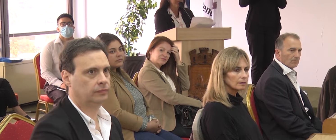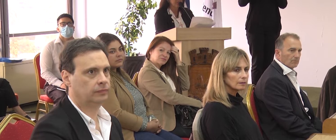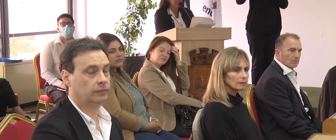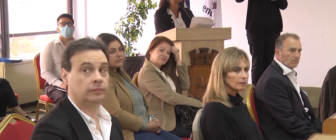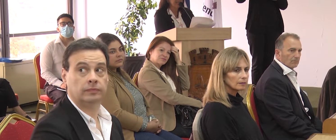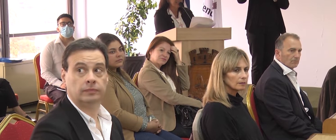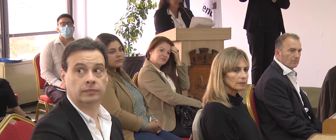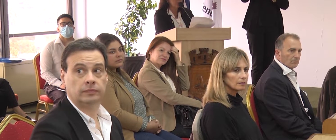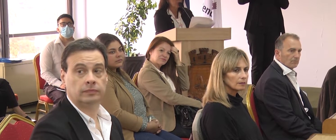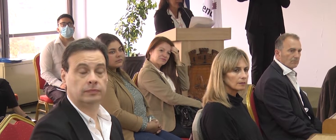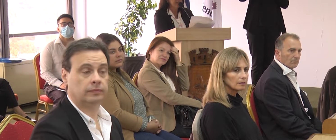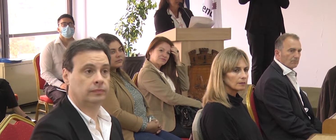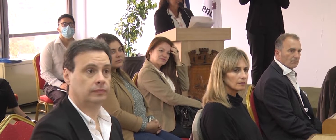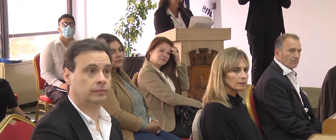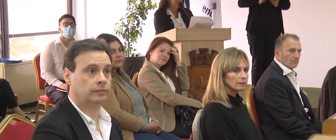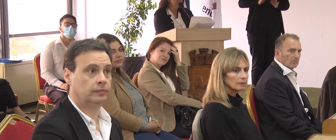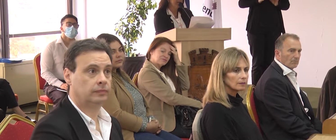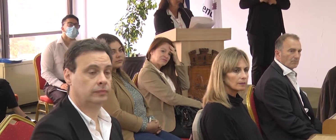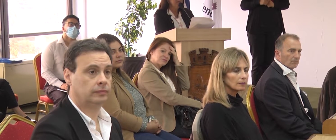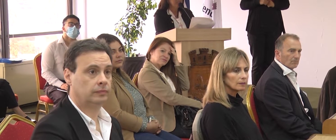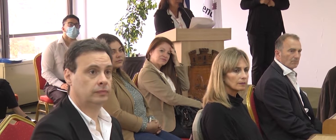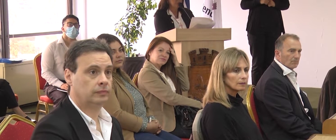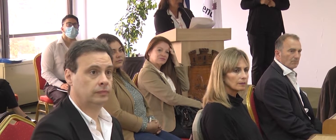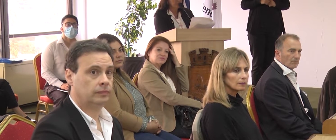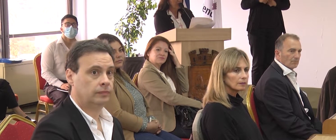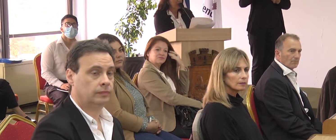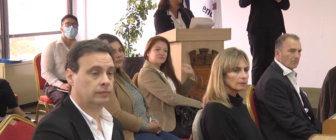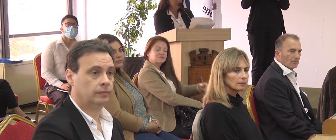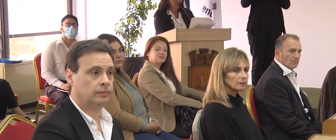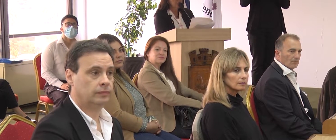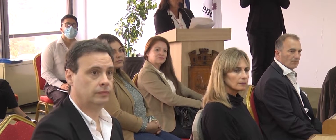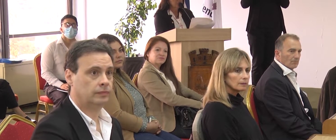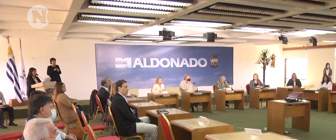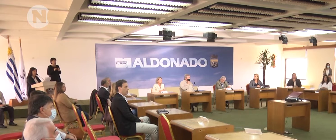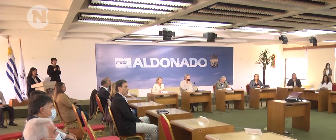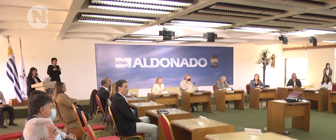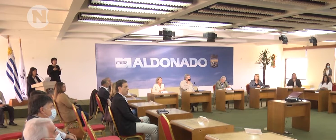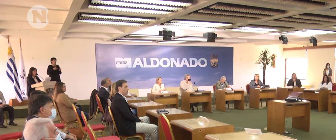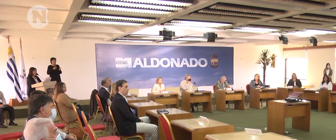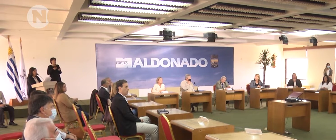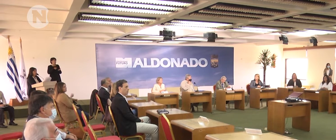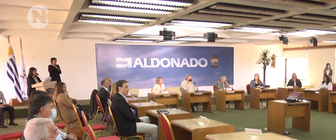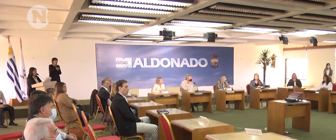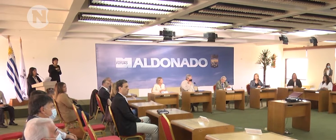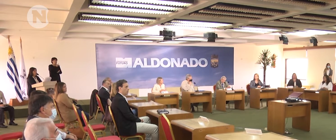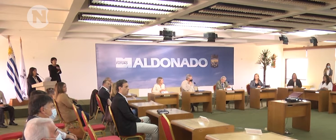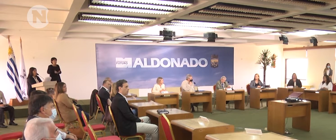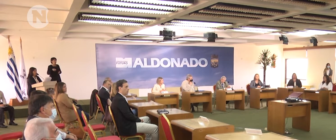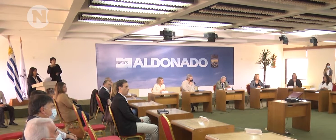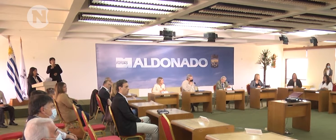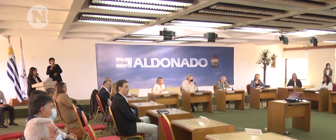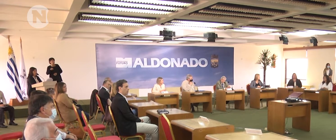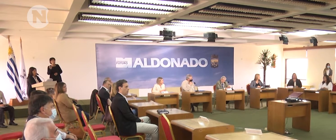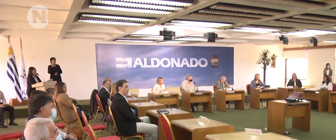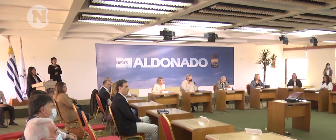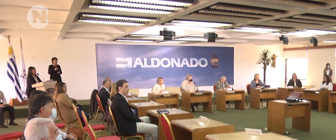convenios que tenemos para para las propias empresas de la Cámara, para socios, familiares, trabajadores y familiares de